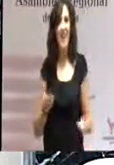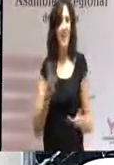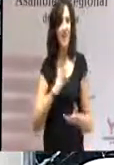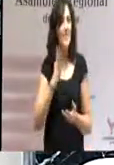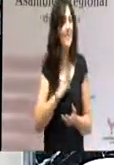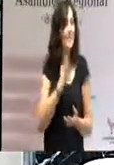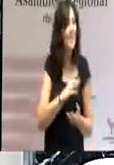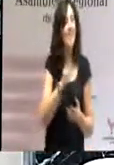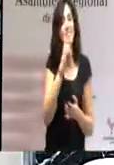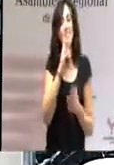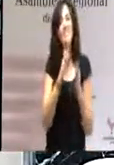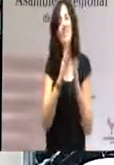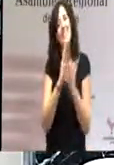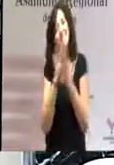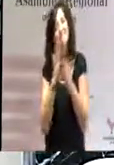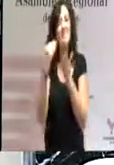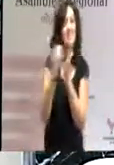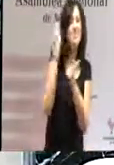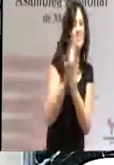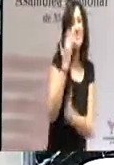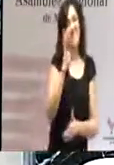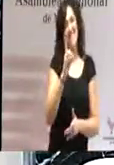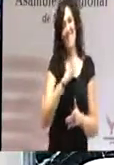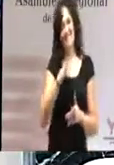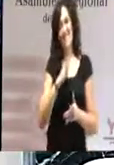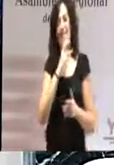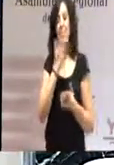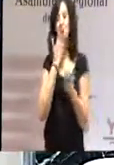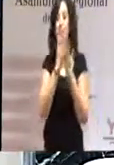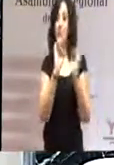por favor, les pido que no interrumpan, por favor, guarden silencio.